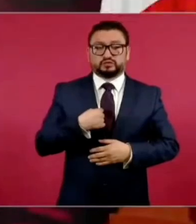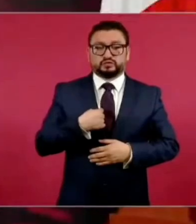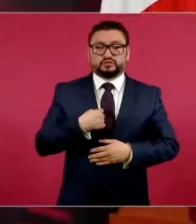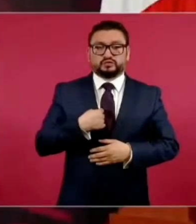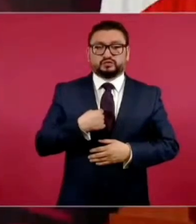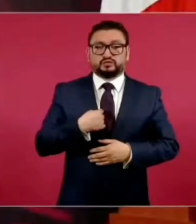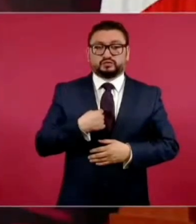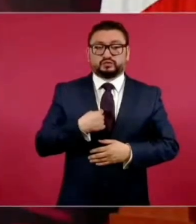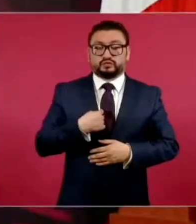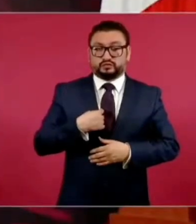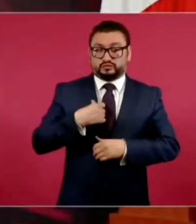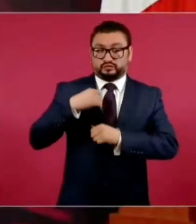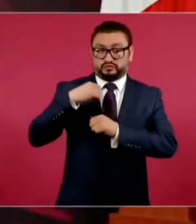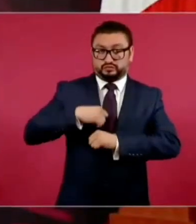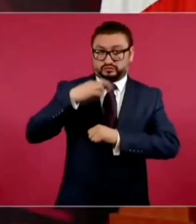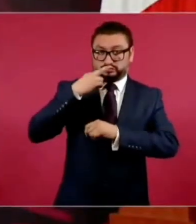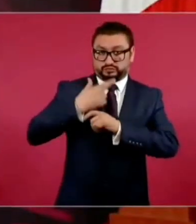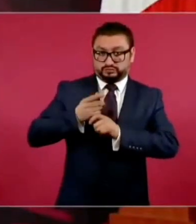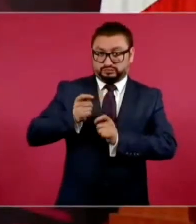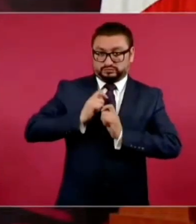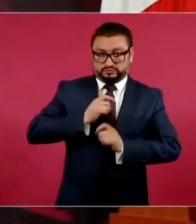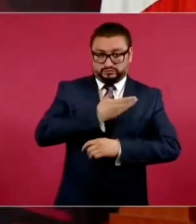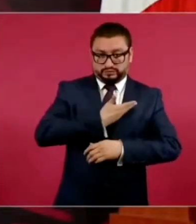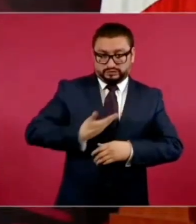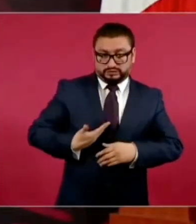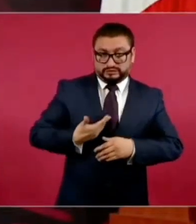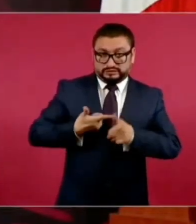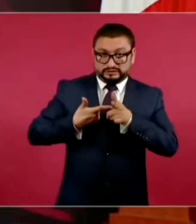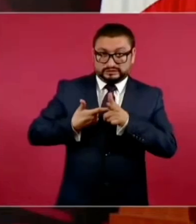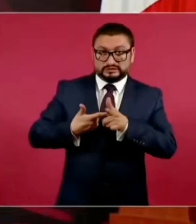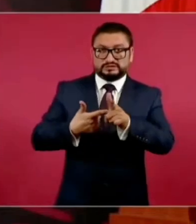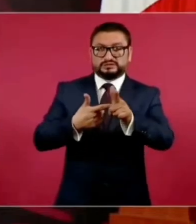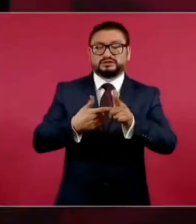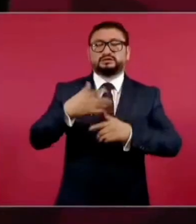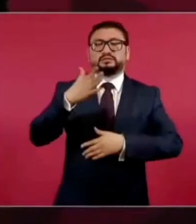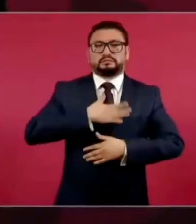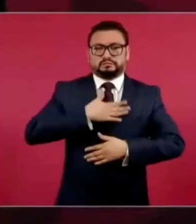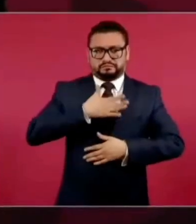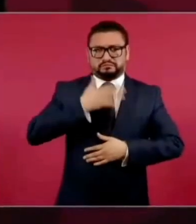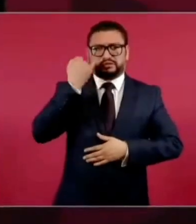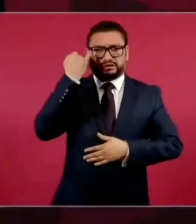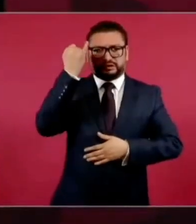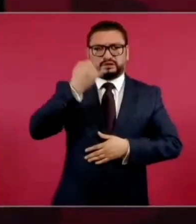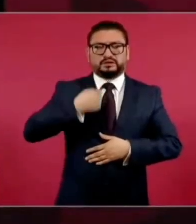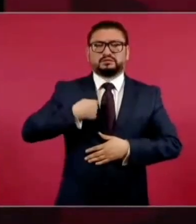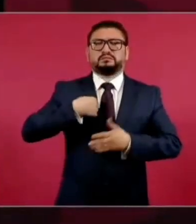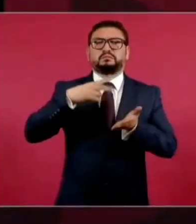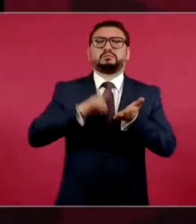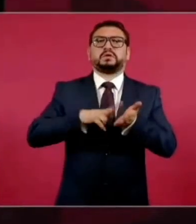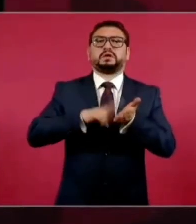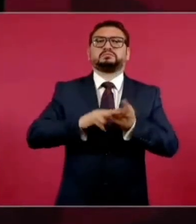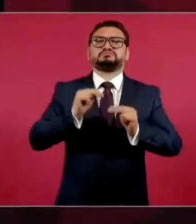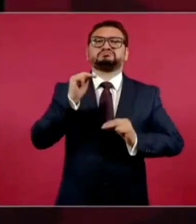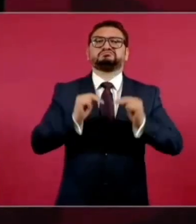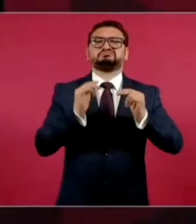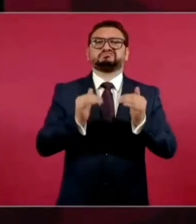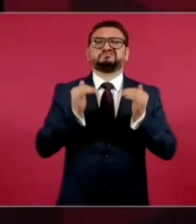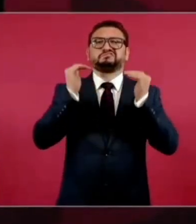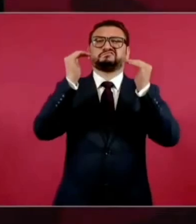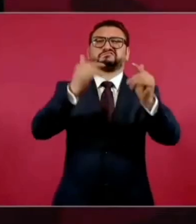como dirigente, como servidor público, voy a mantener mis ideales y mis principios en alto.